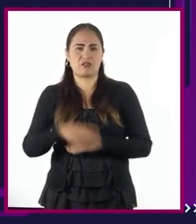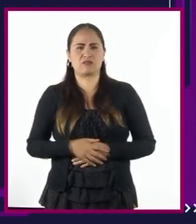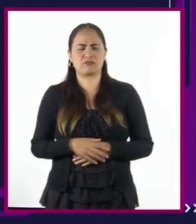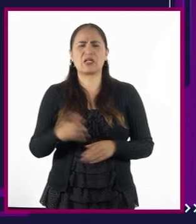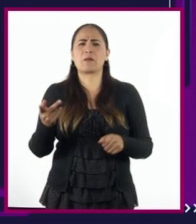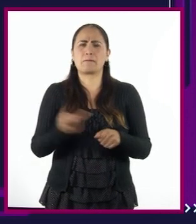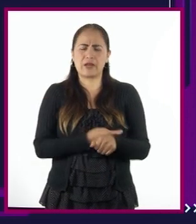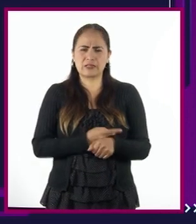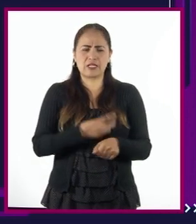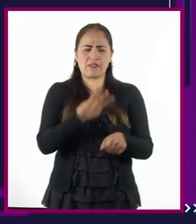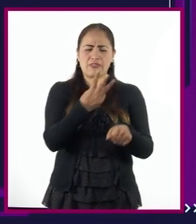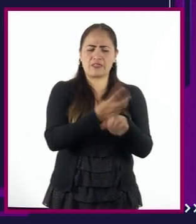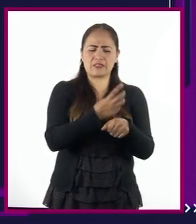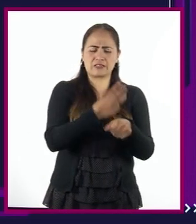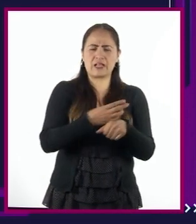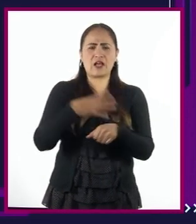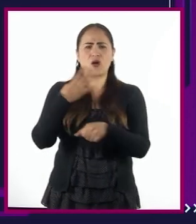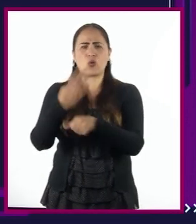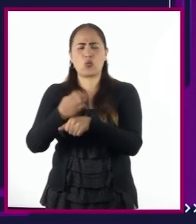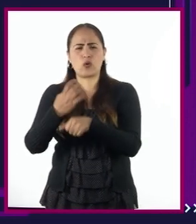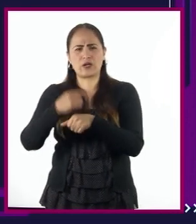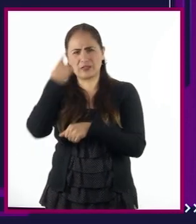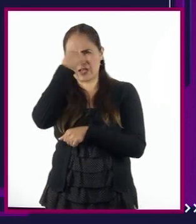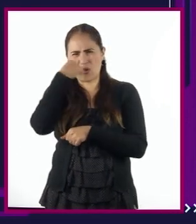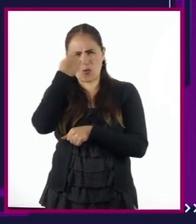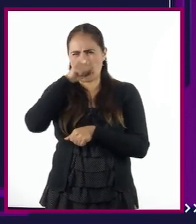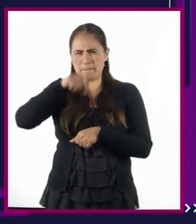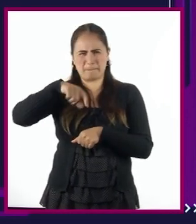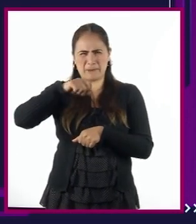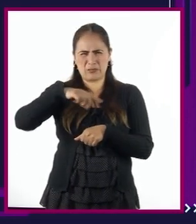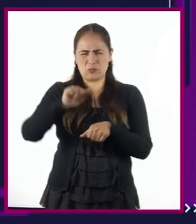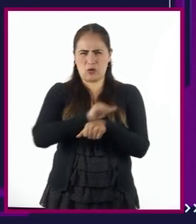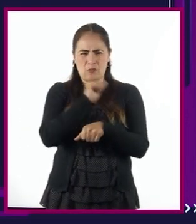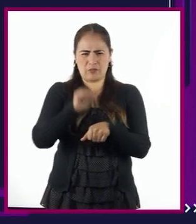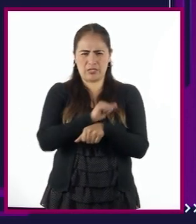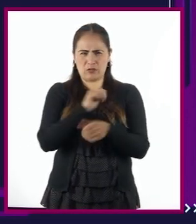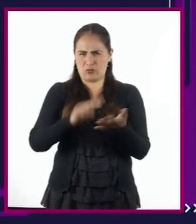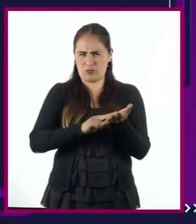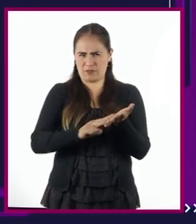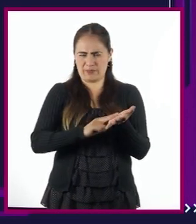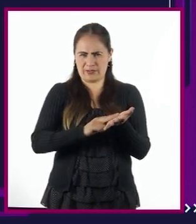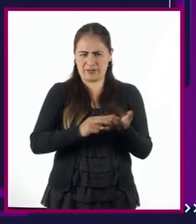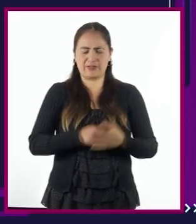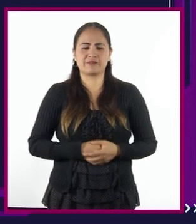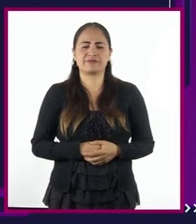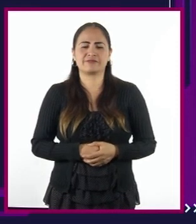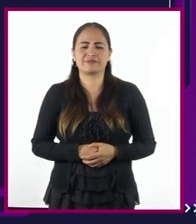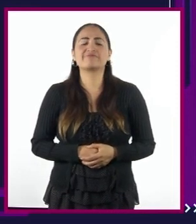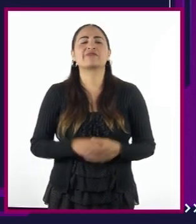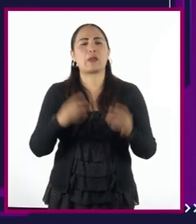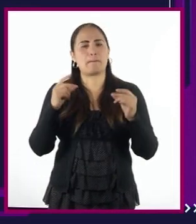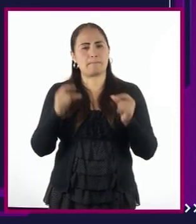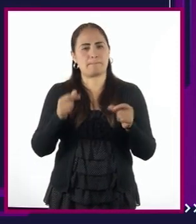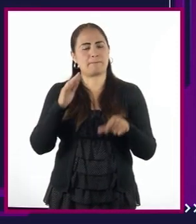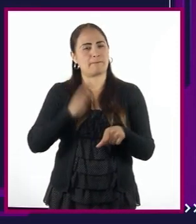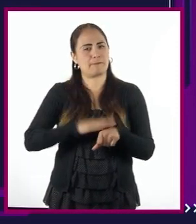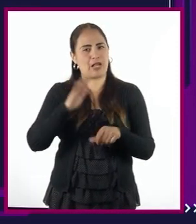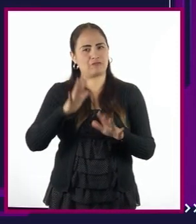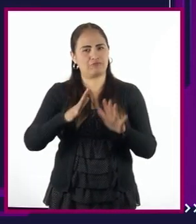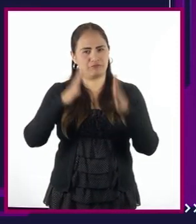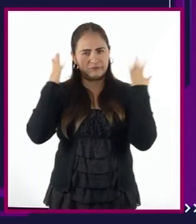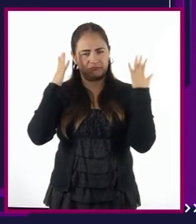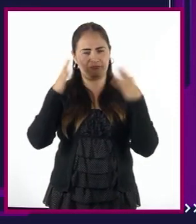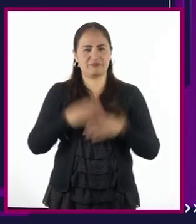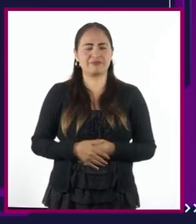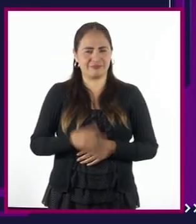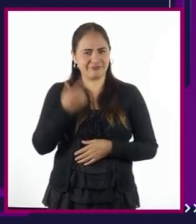la tercera y cuarta hora con este mismo vehículo? Exacto, incrementó su rapidez, ya que la